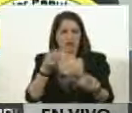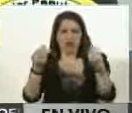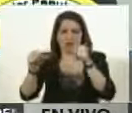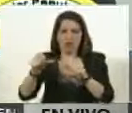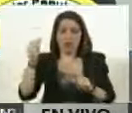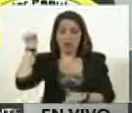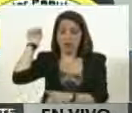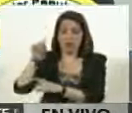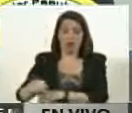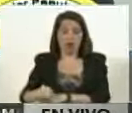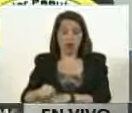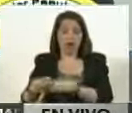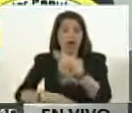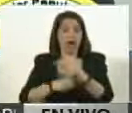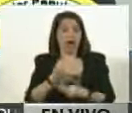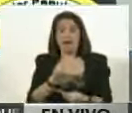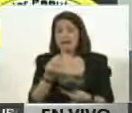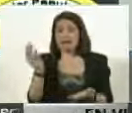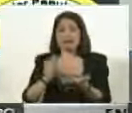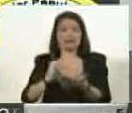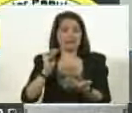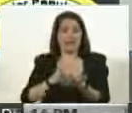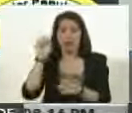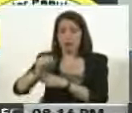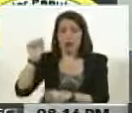derrotadas cuantas veces sea necesario.